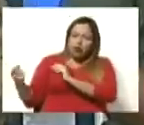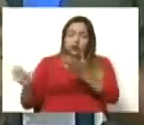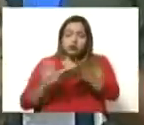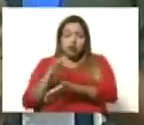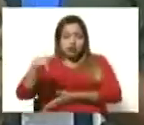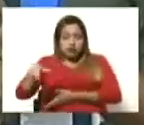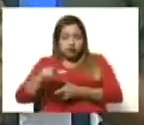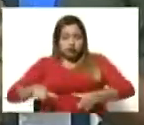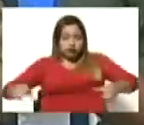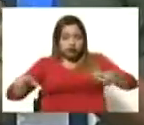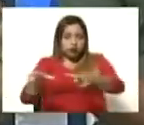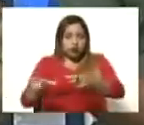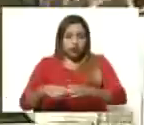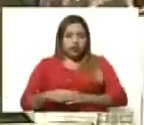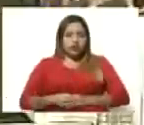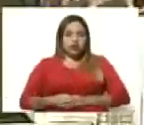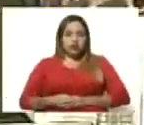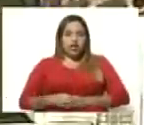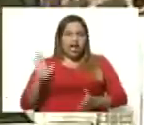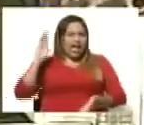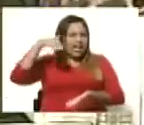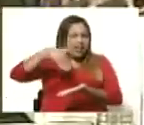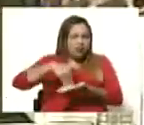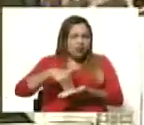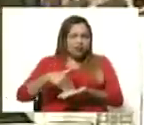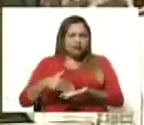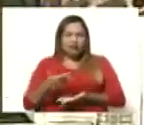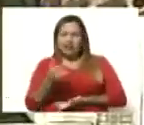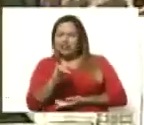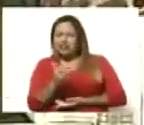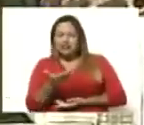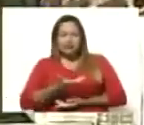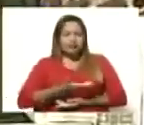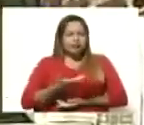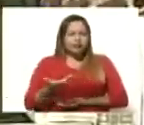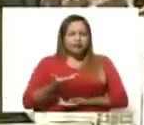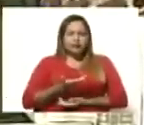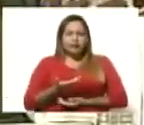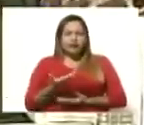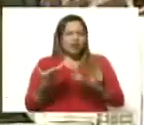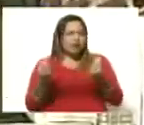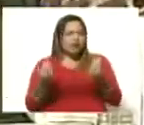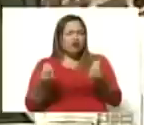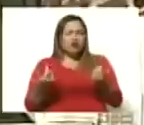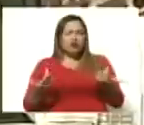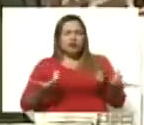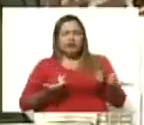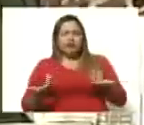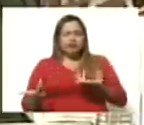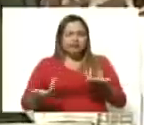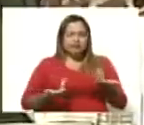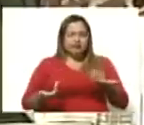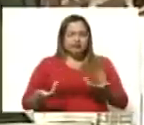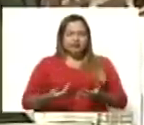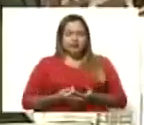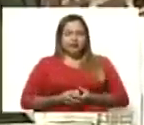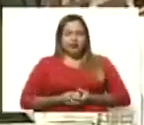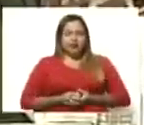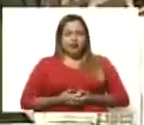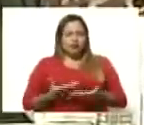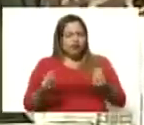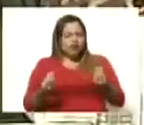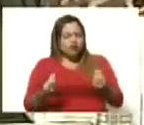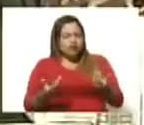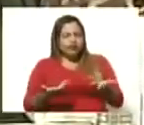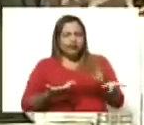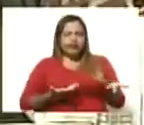zona de Aragua se presenta mucho la presencia, valga la redundancia,